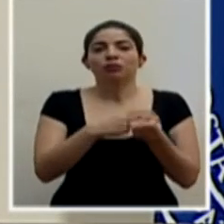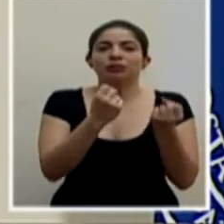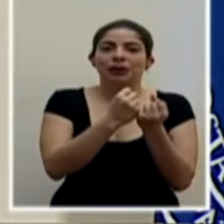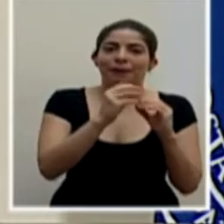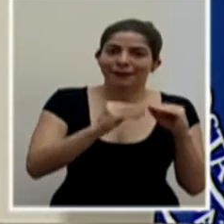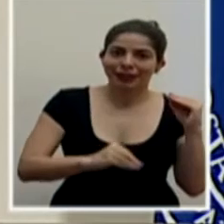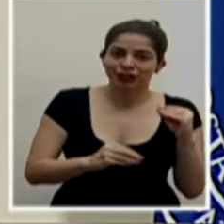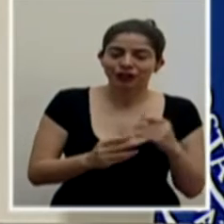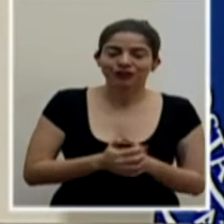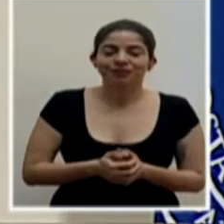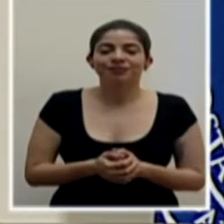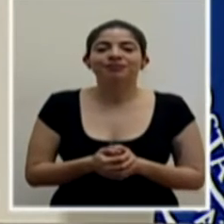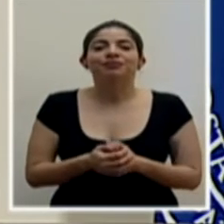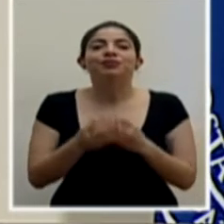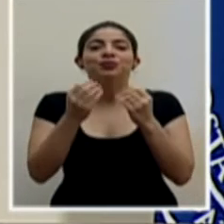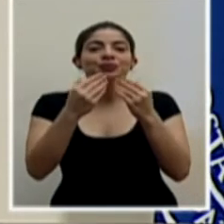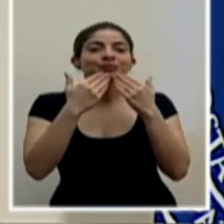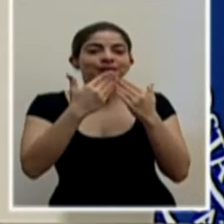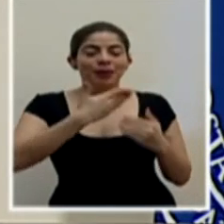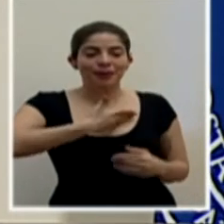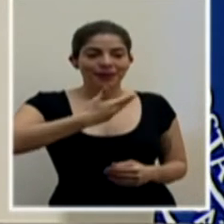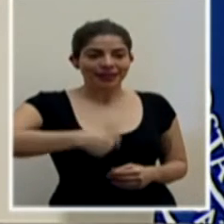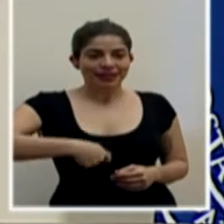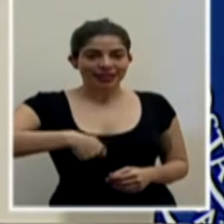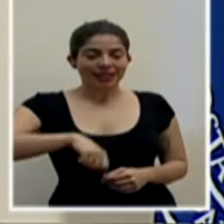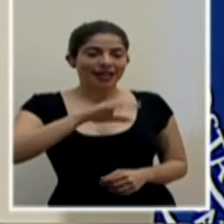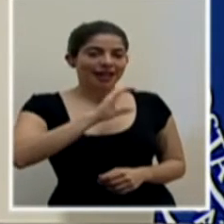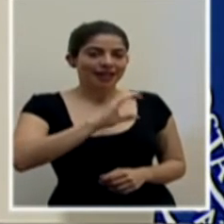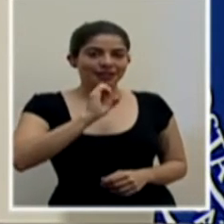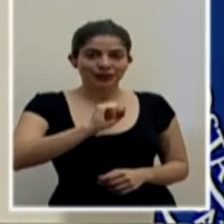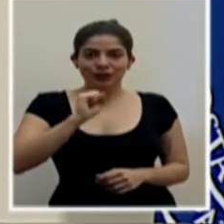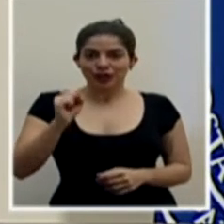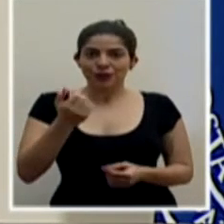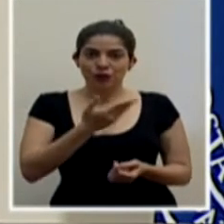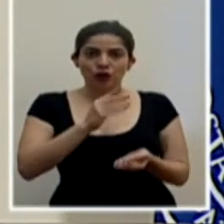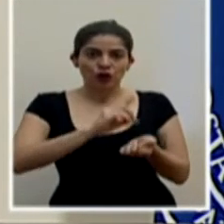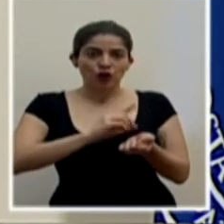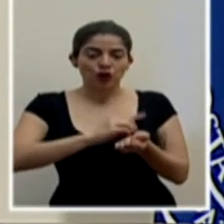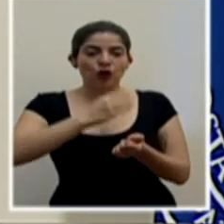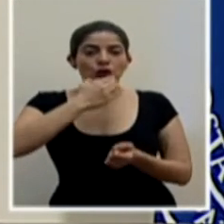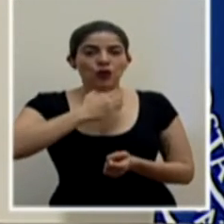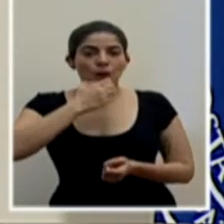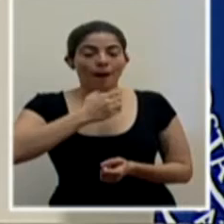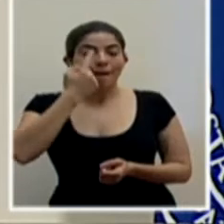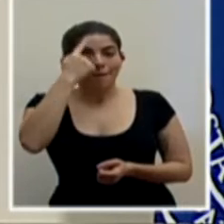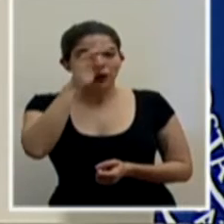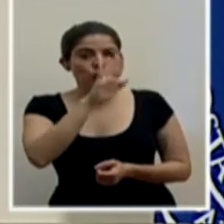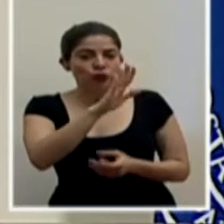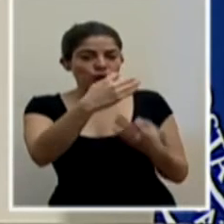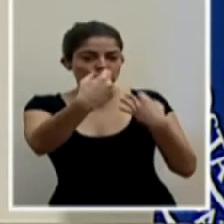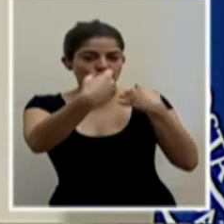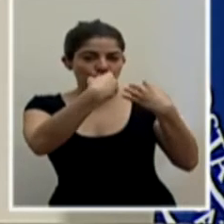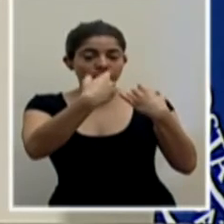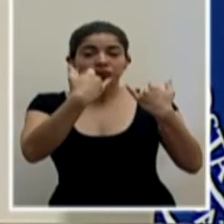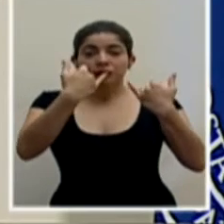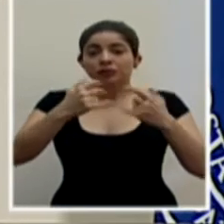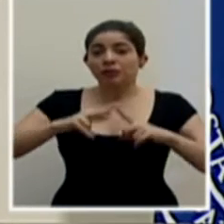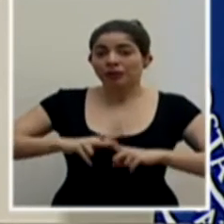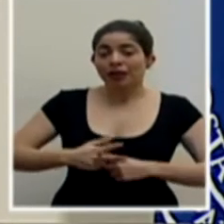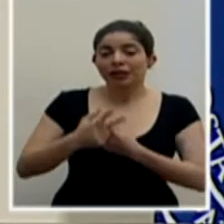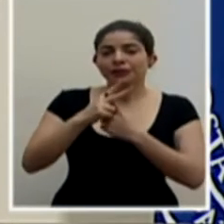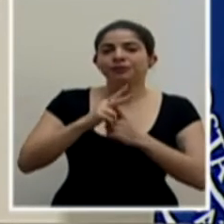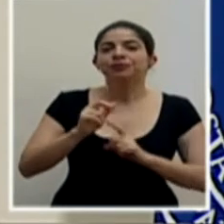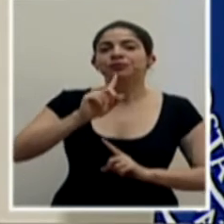Muchas gracias al presidente ejecutivo de la Caja Costarricense de Seguro Social, el doctor Román Macaya, por el detalle. Iniciamos con